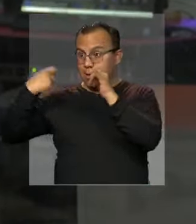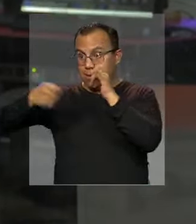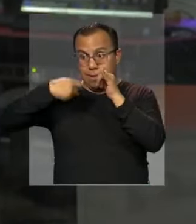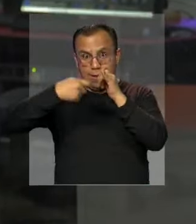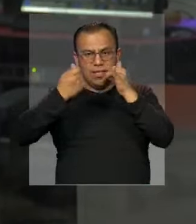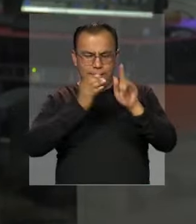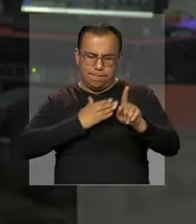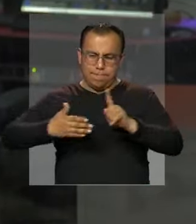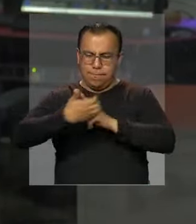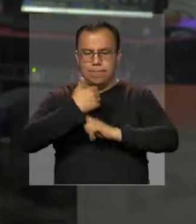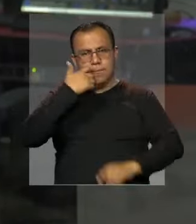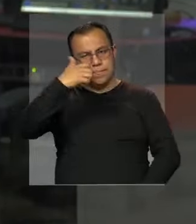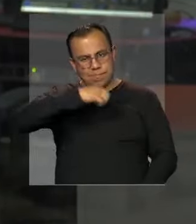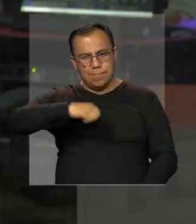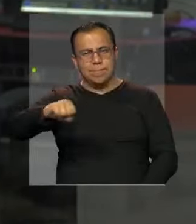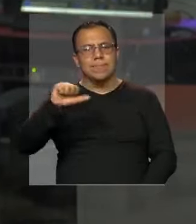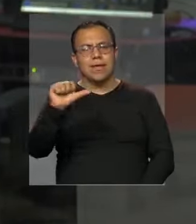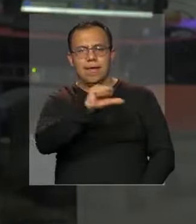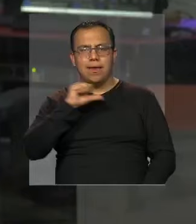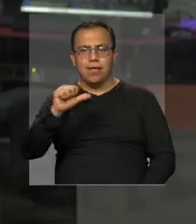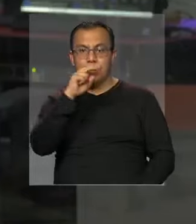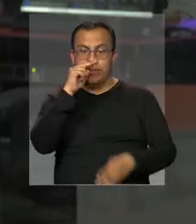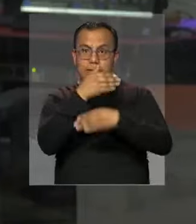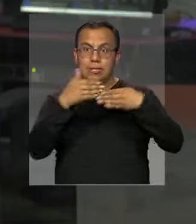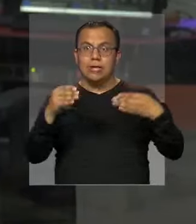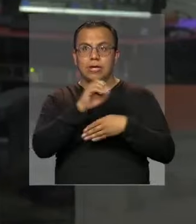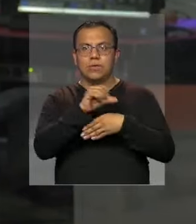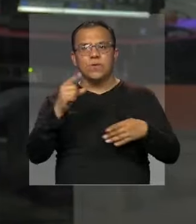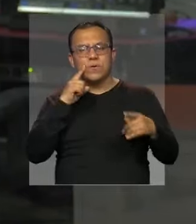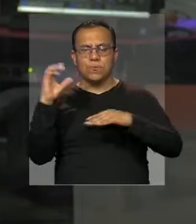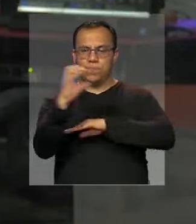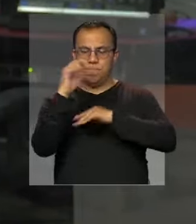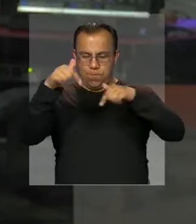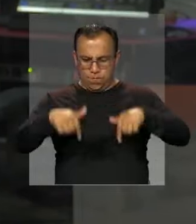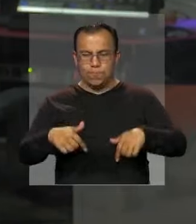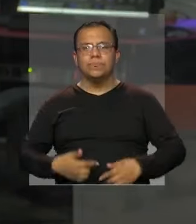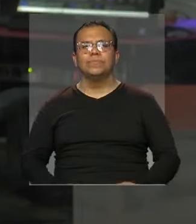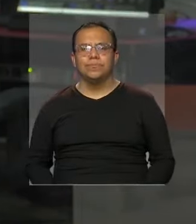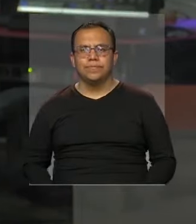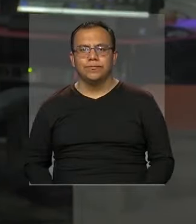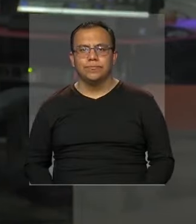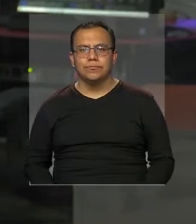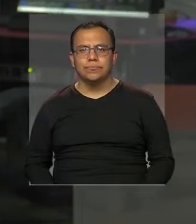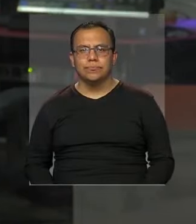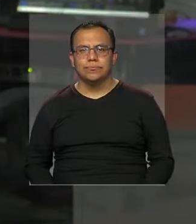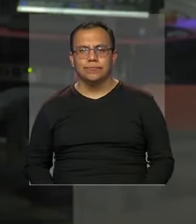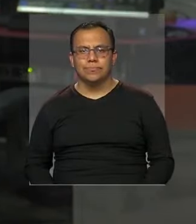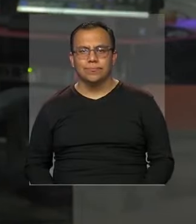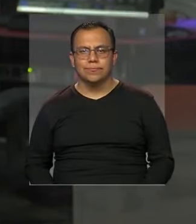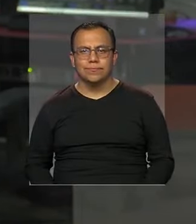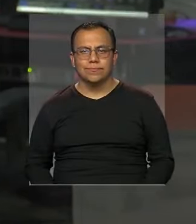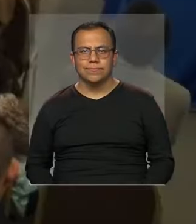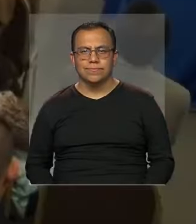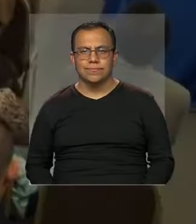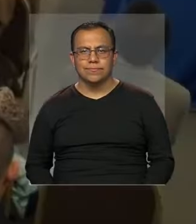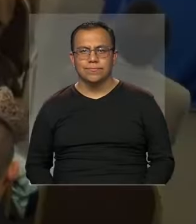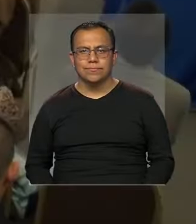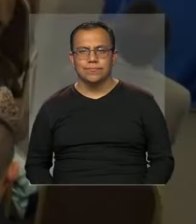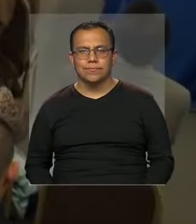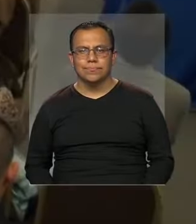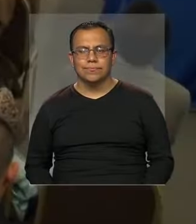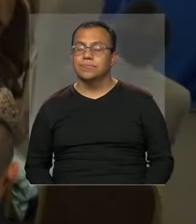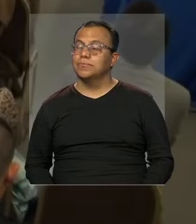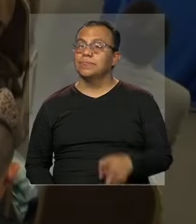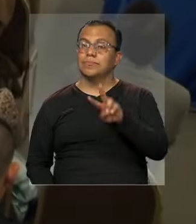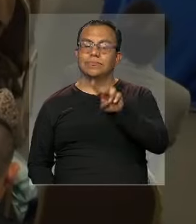fin proteger los derechos de todas las mujeres, niñas y adolescentes en el país.